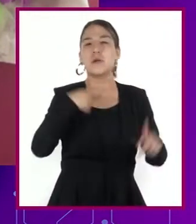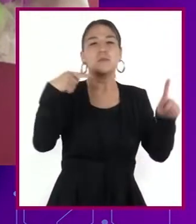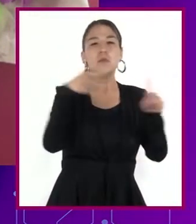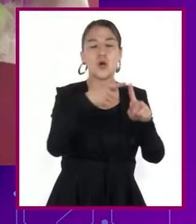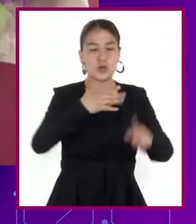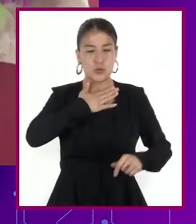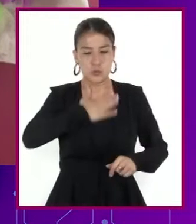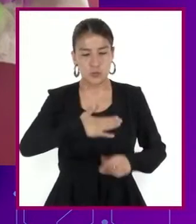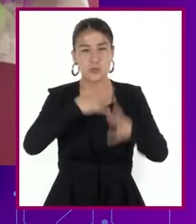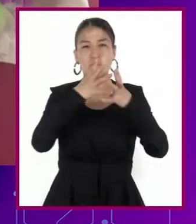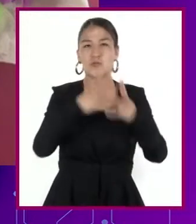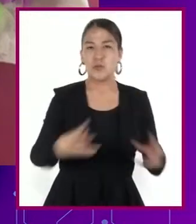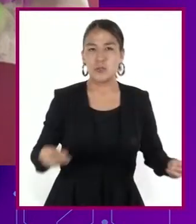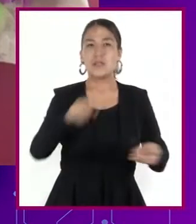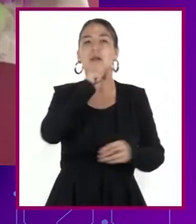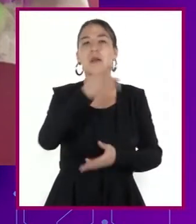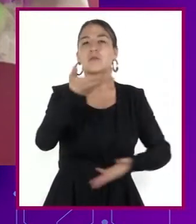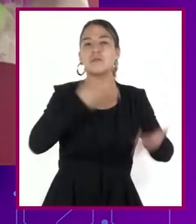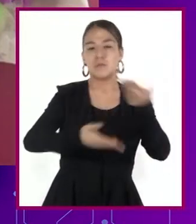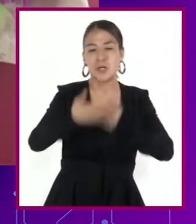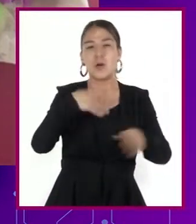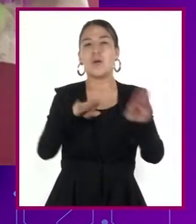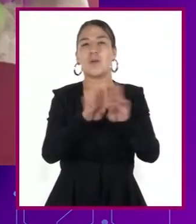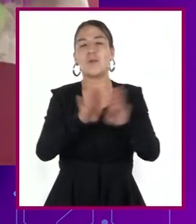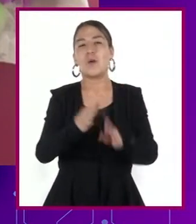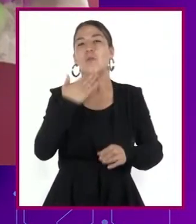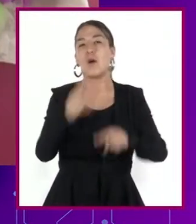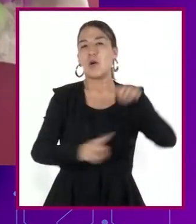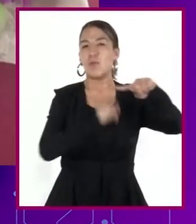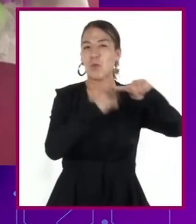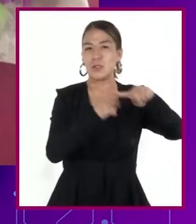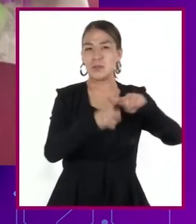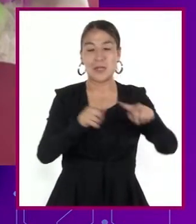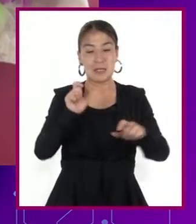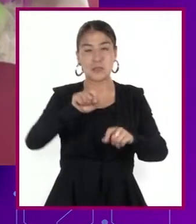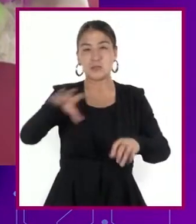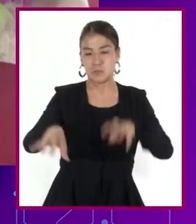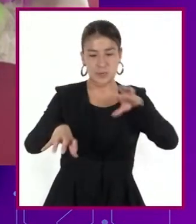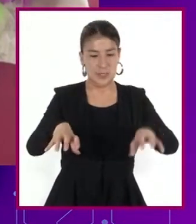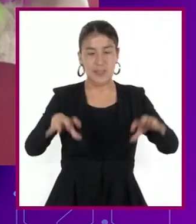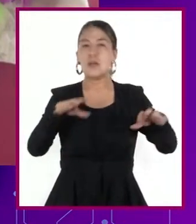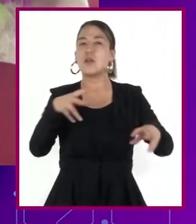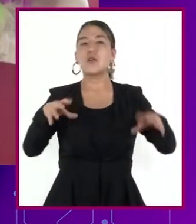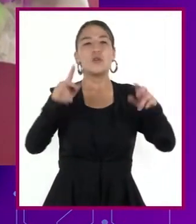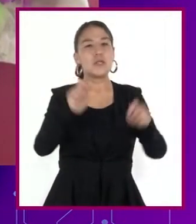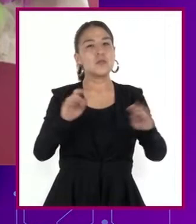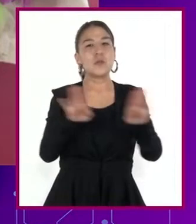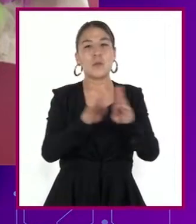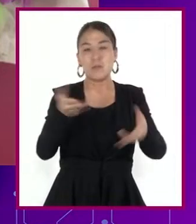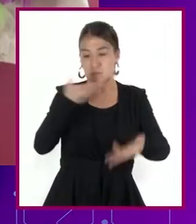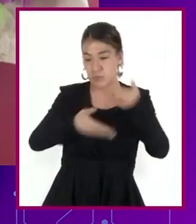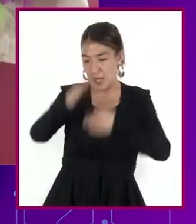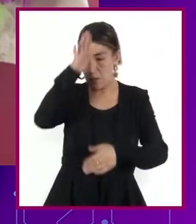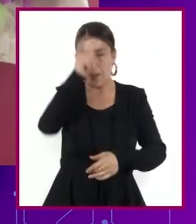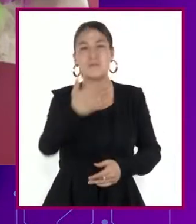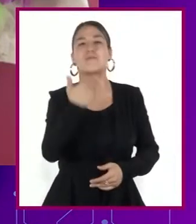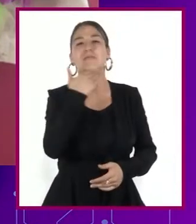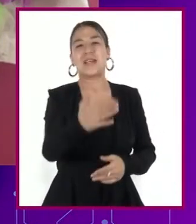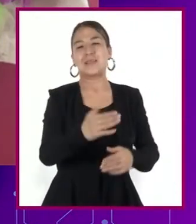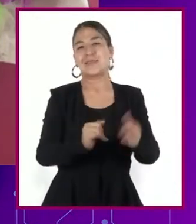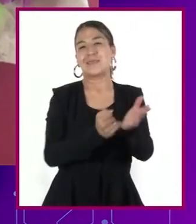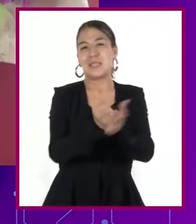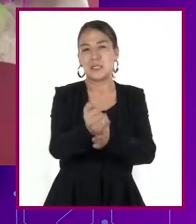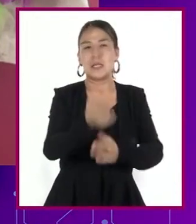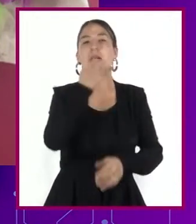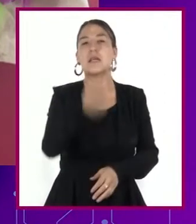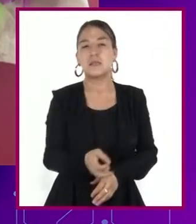soluciones justas y que mutuamente sean satisfactorias, o sea, que ambas partes salgan bien en las decisiones. Sabiendo que esto es lo